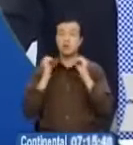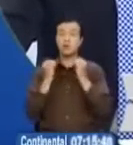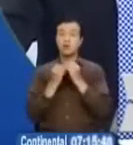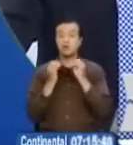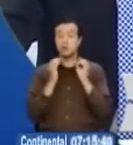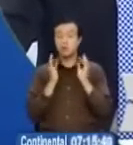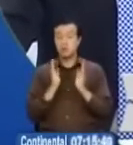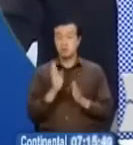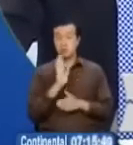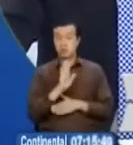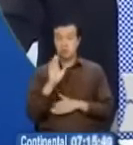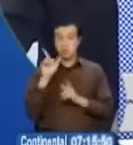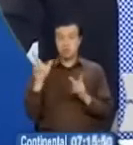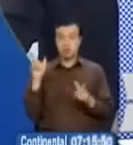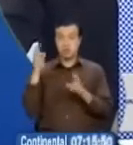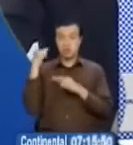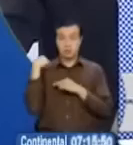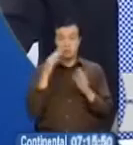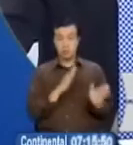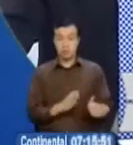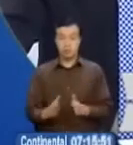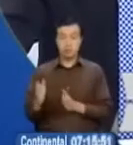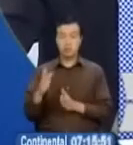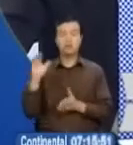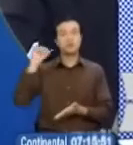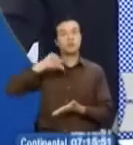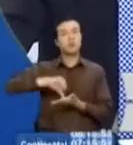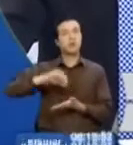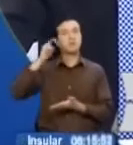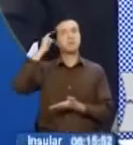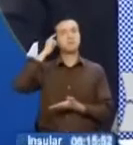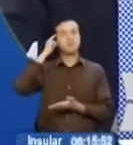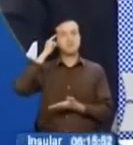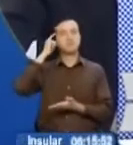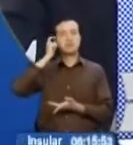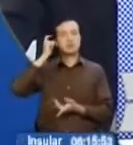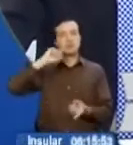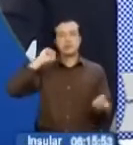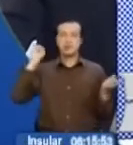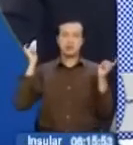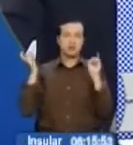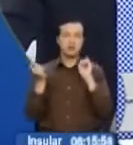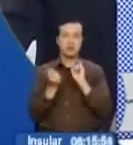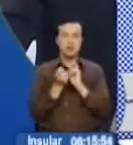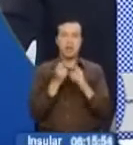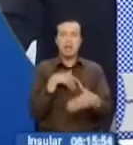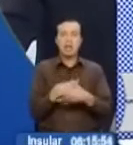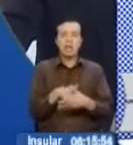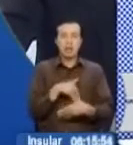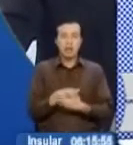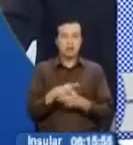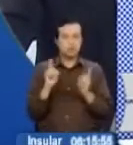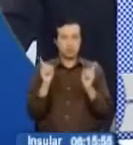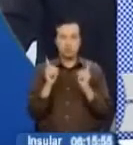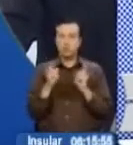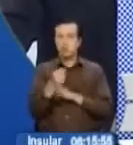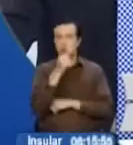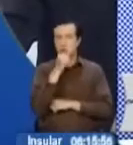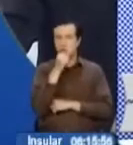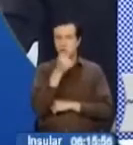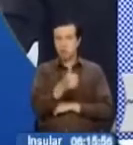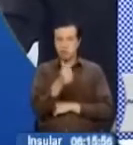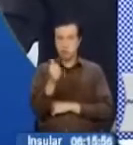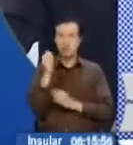organizadores, la ciudad anfitriona cree que debemos cambiar y no podemos restringir eso. Entonces, entrevistas como estas,